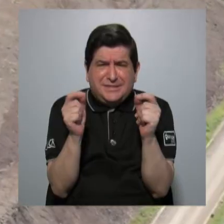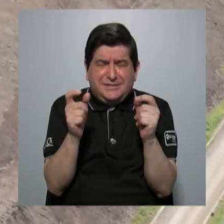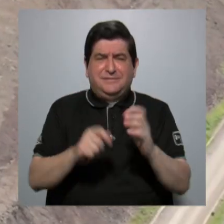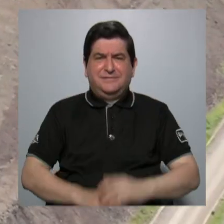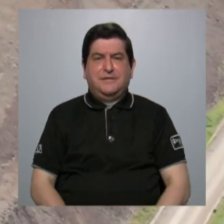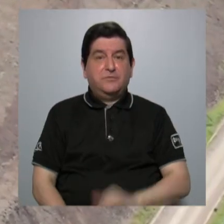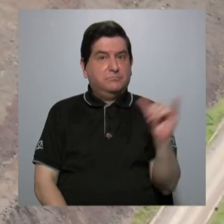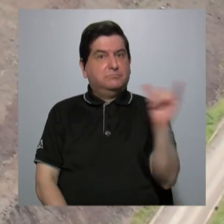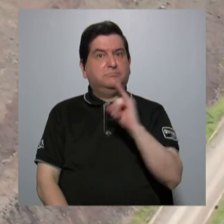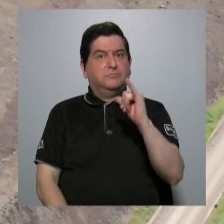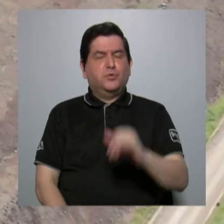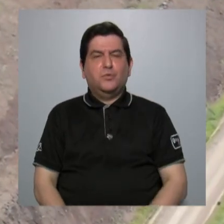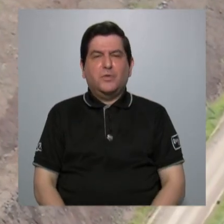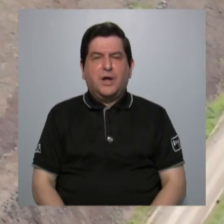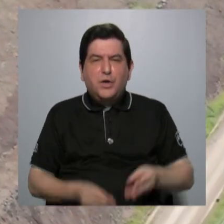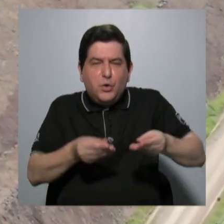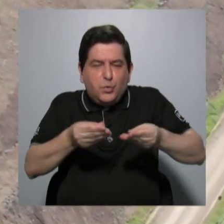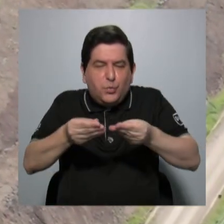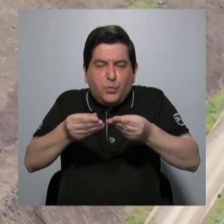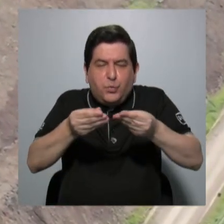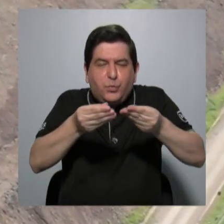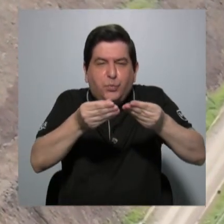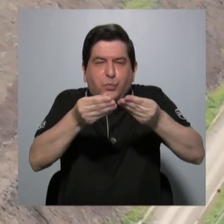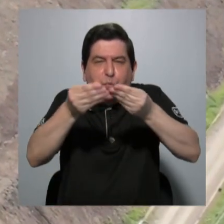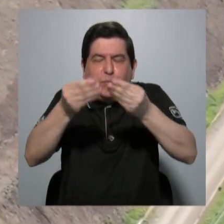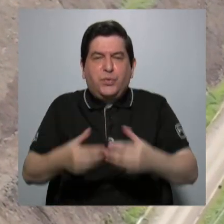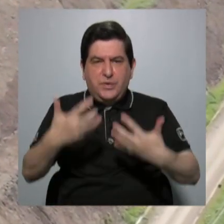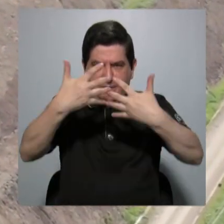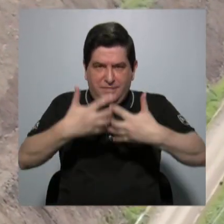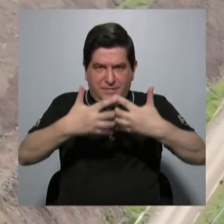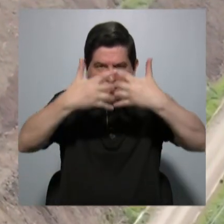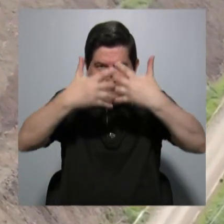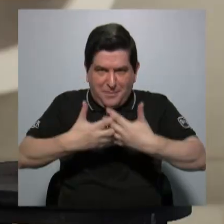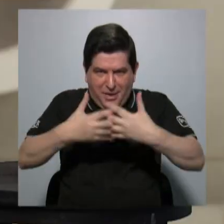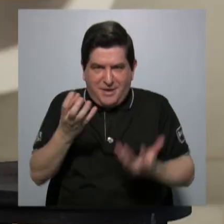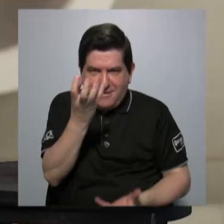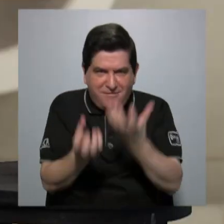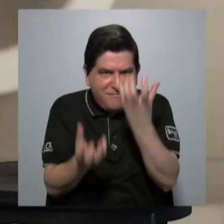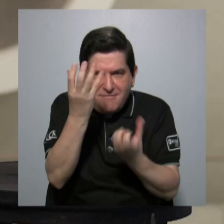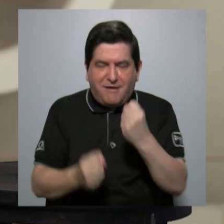cancerígenos. También las emisiones que salen del incinerador